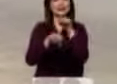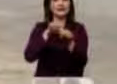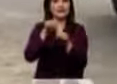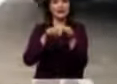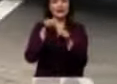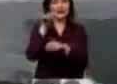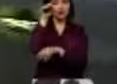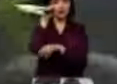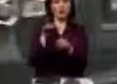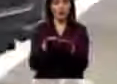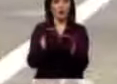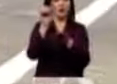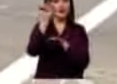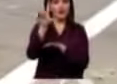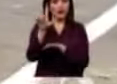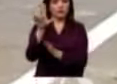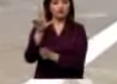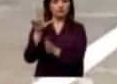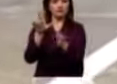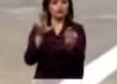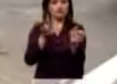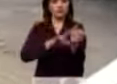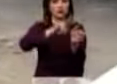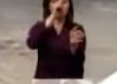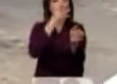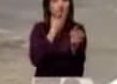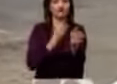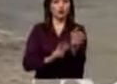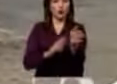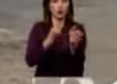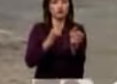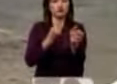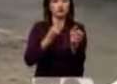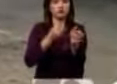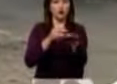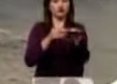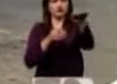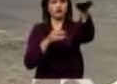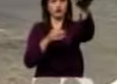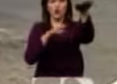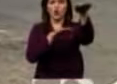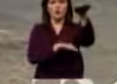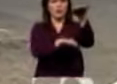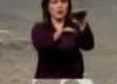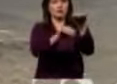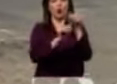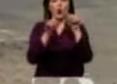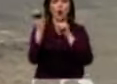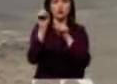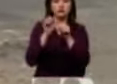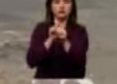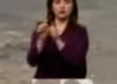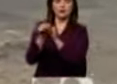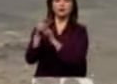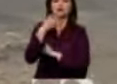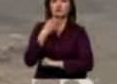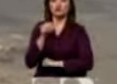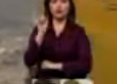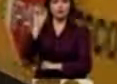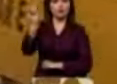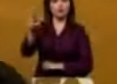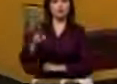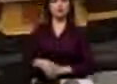opciones: tomar hacia la Eloy Alfaro Norte, tanto por una de las rampas como por la vía normal, y también cruzar hacia la Eloy Alfaro Sur.